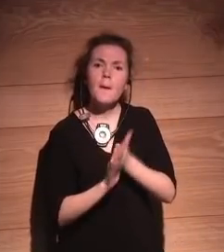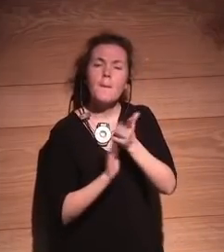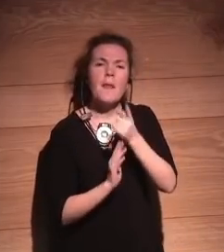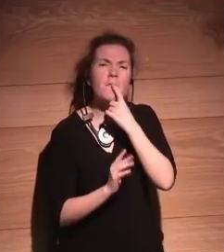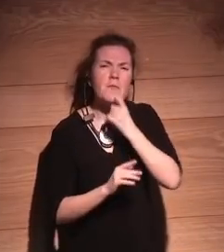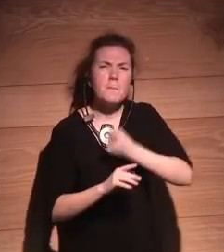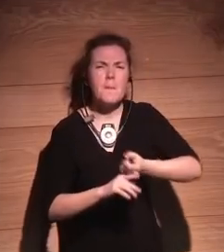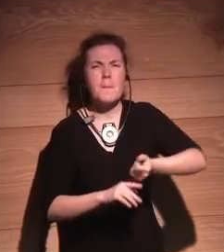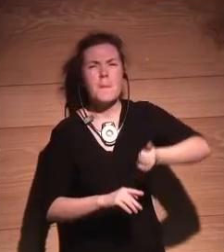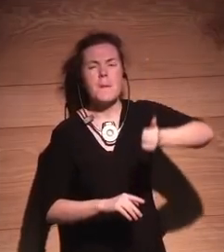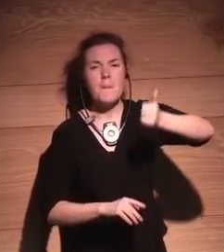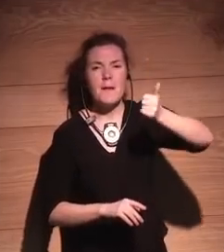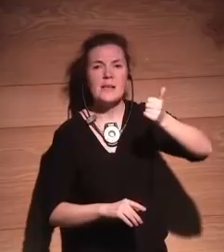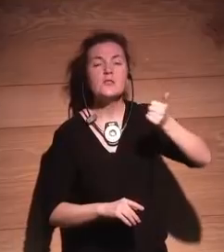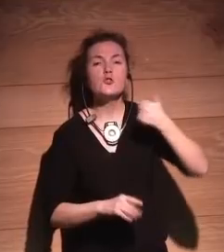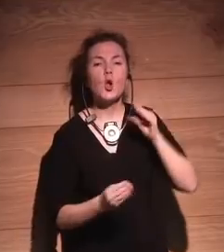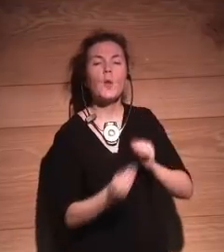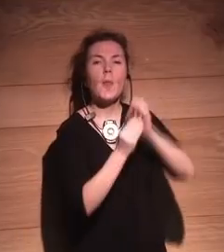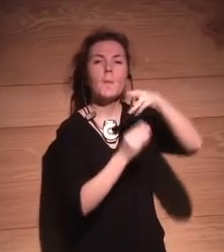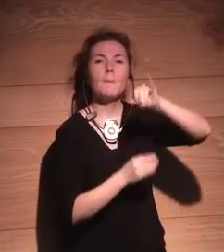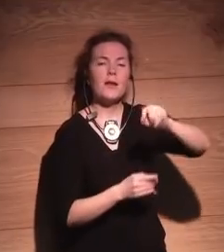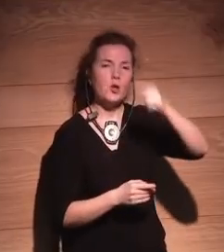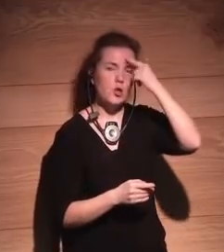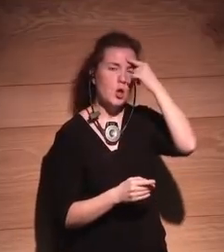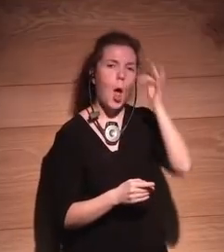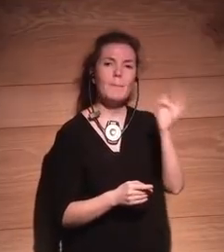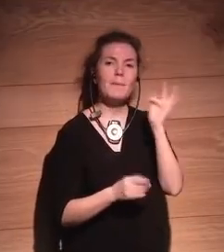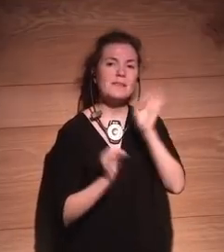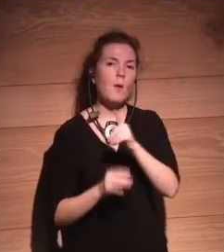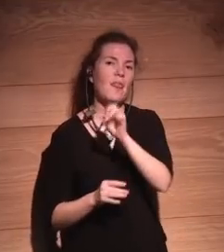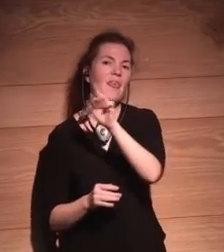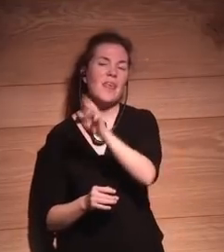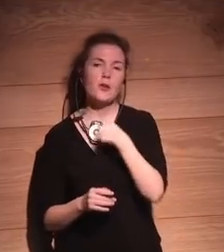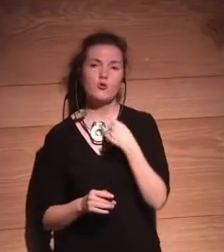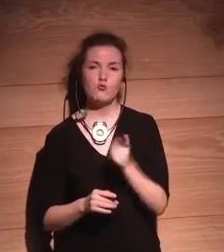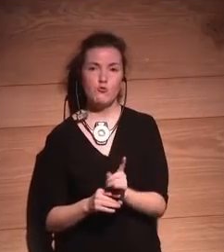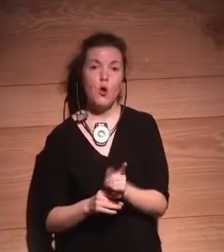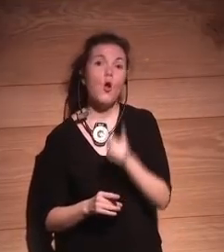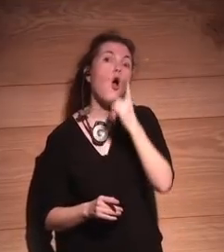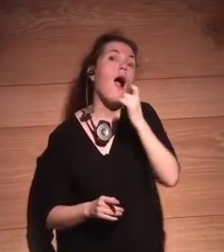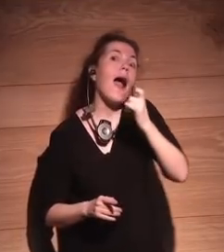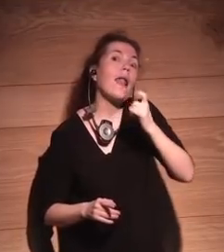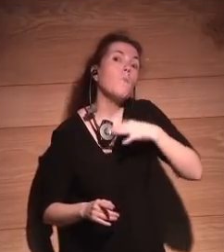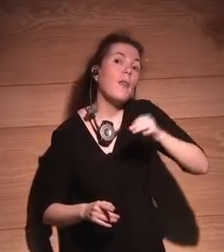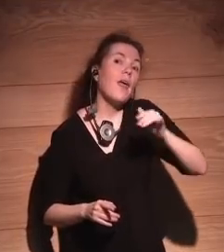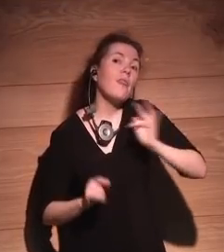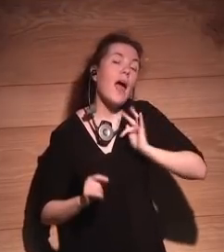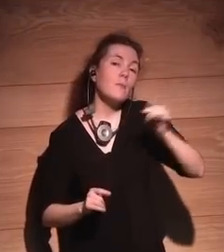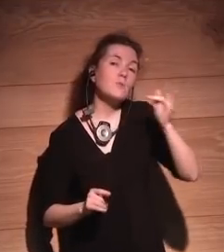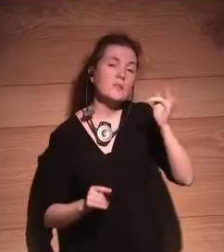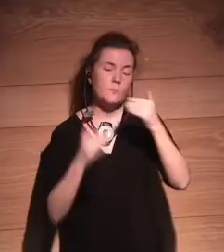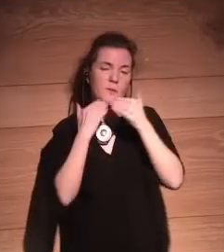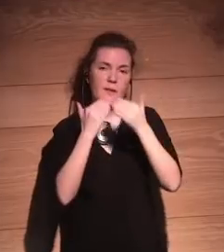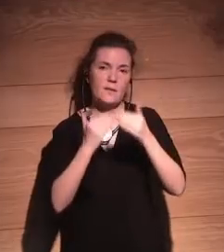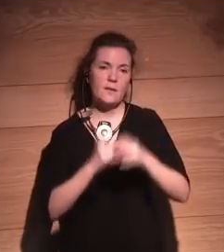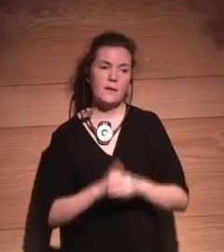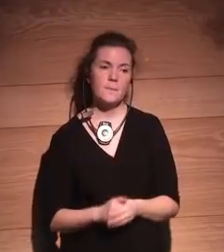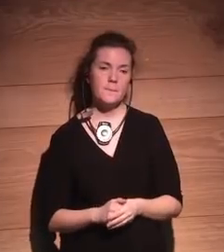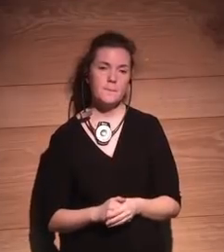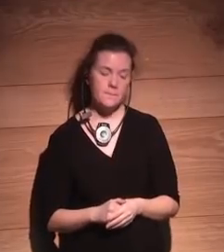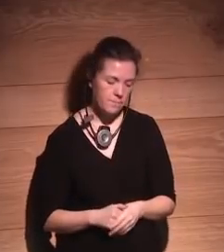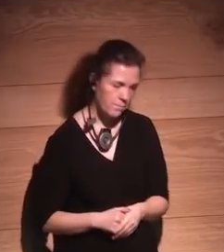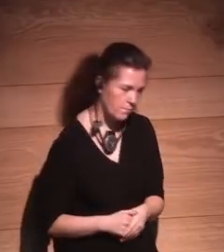Yo coincido con Mario, no soy tan optimista como diría, pero ojalá hubiera motivos. Gracias.